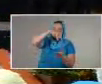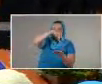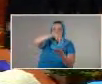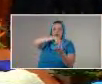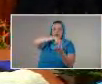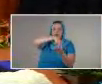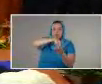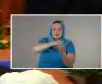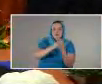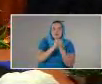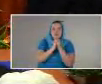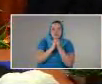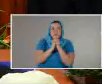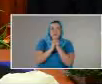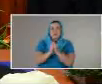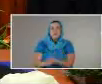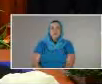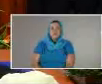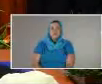amable. Perdone un llamado así,